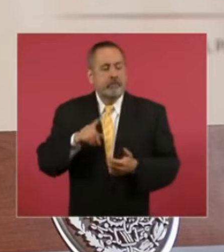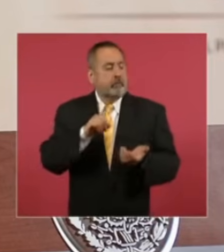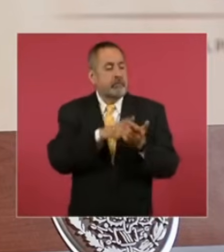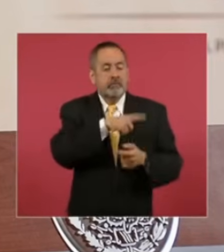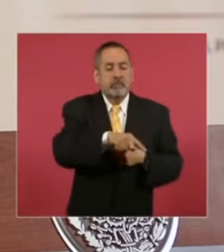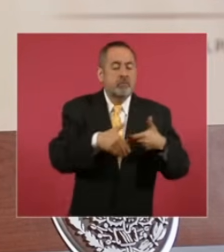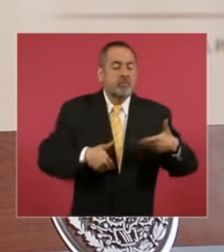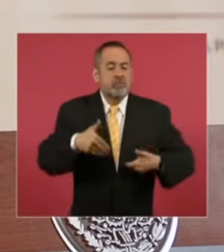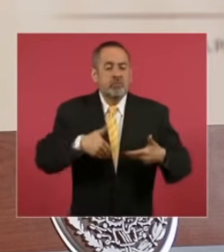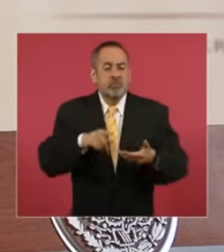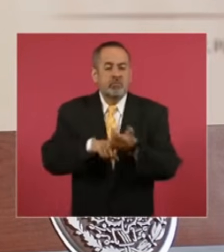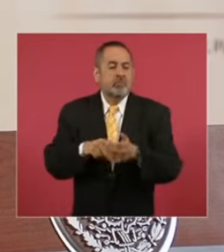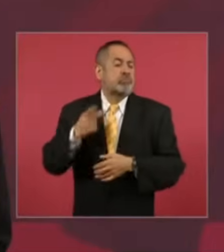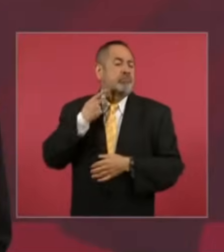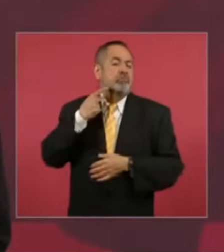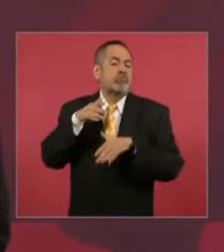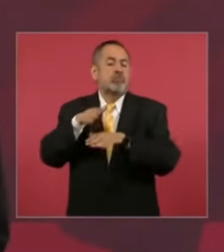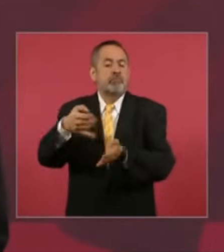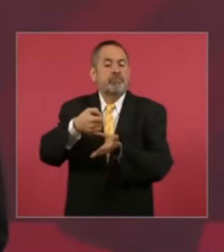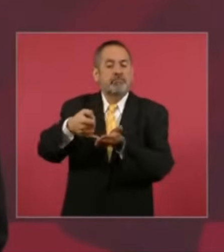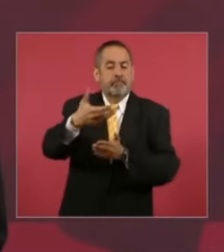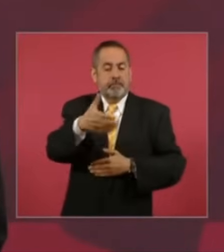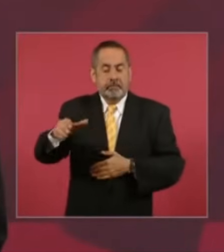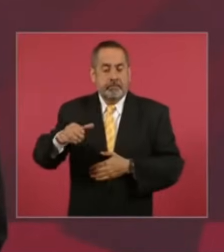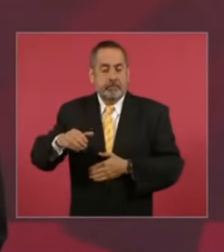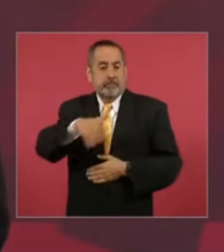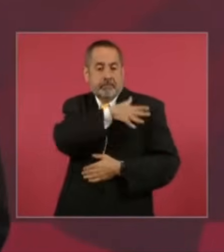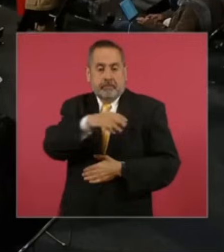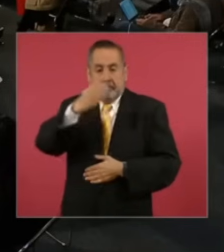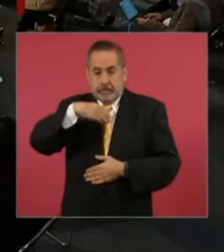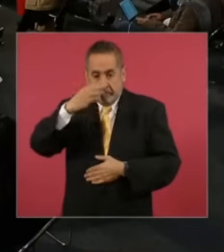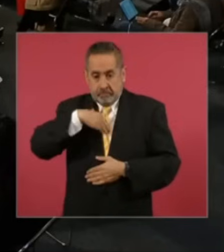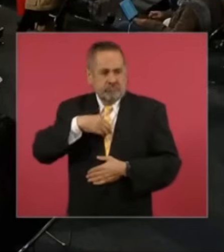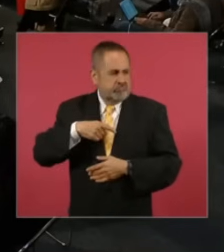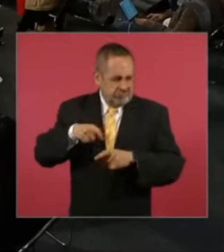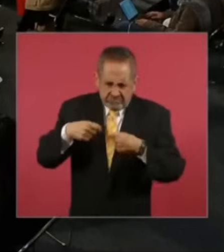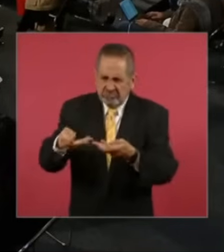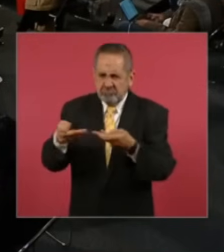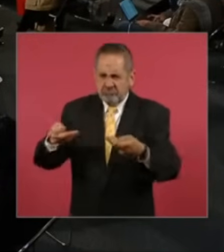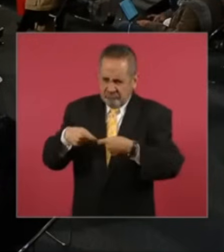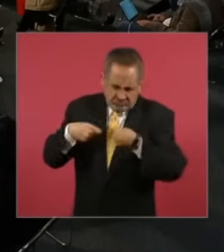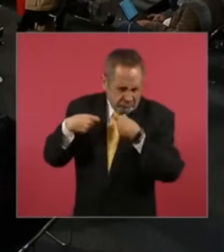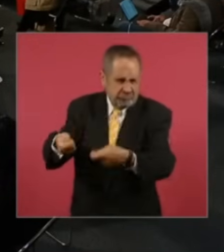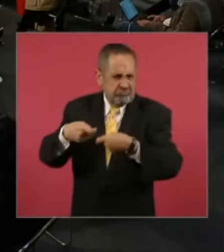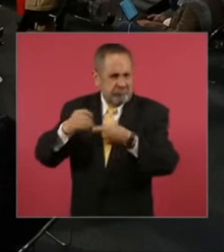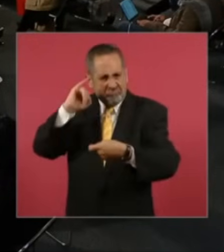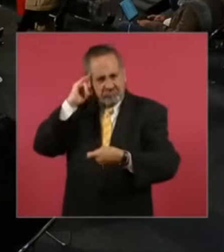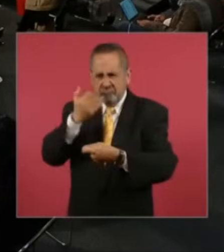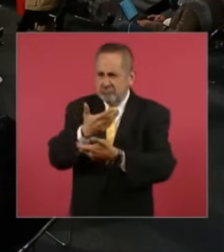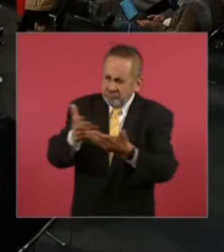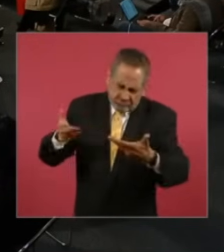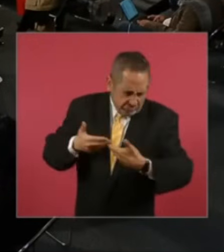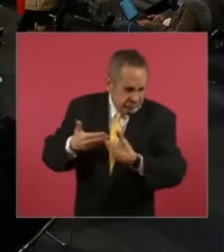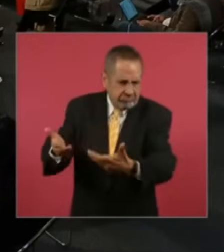molestia por la política agraria del general Cárdenas, que le había entregado las tierras a los campesinos, y